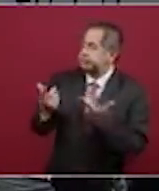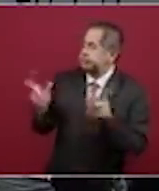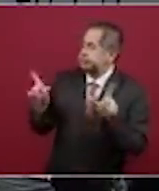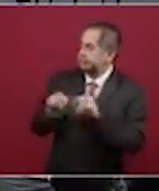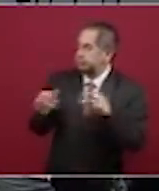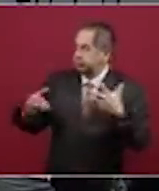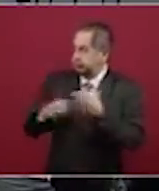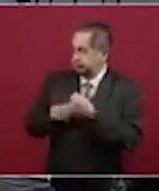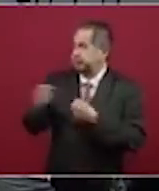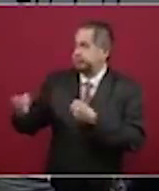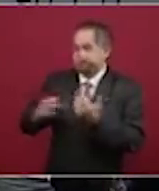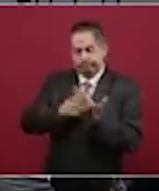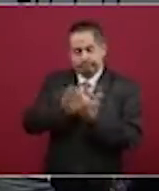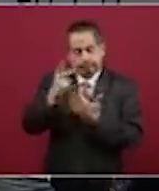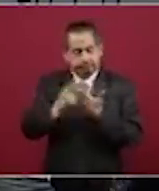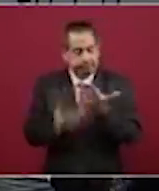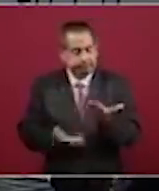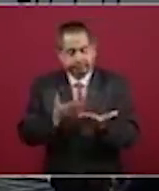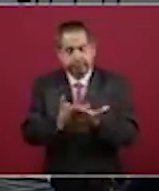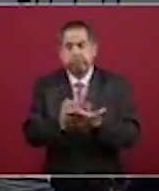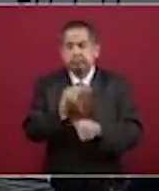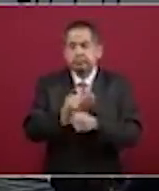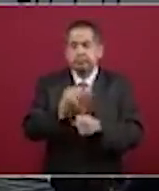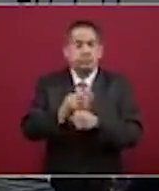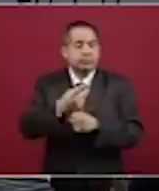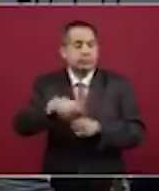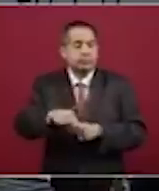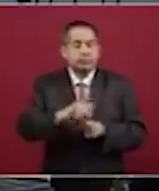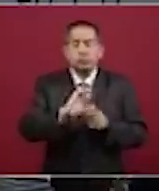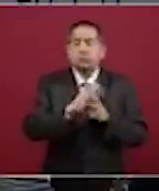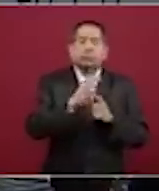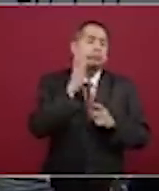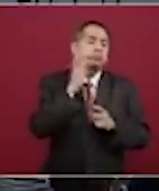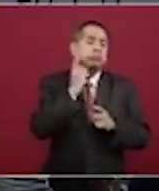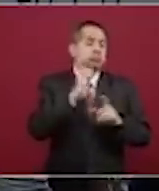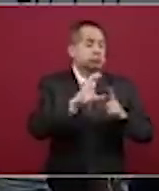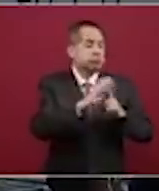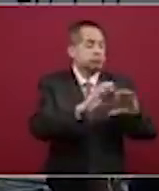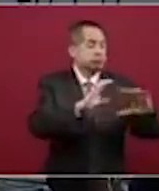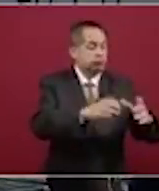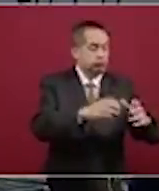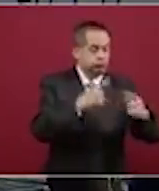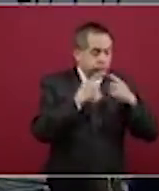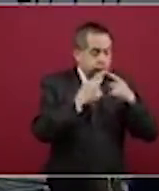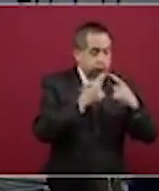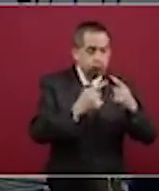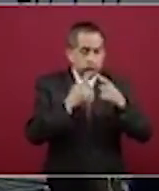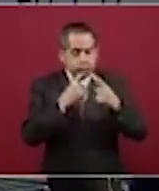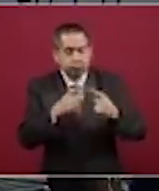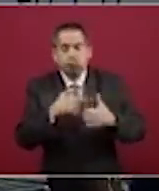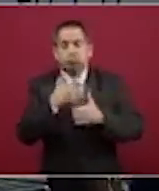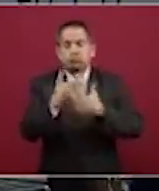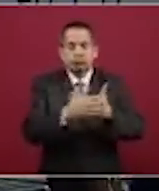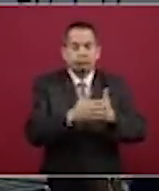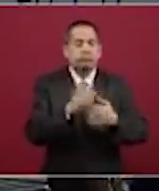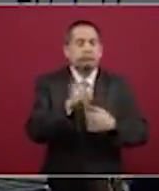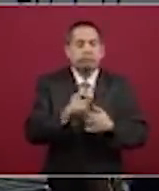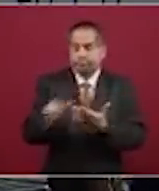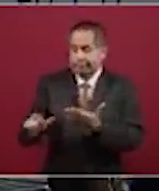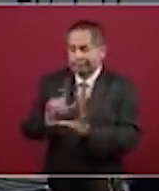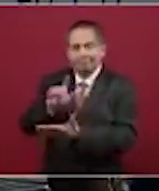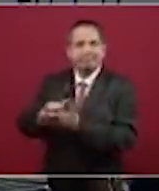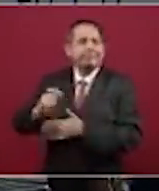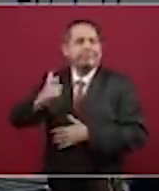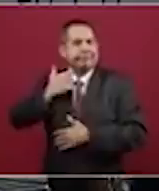que contiene la iniciativa que en las comisiones de la Cámara de Diputados está por discutirse para abrogar la